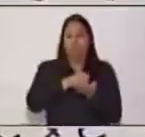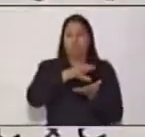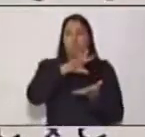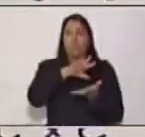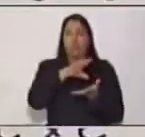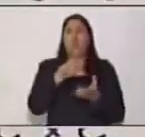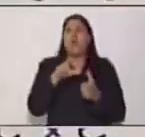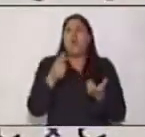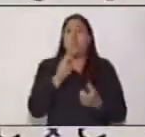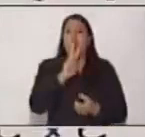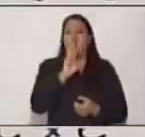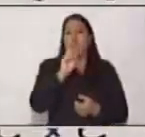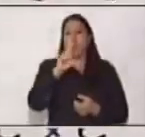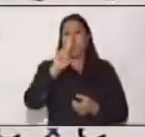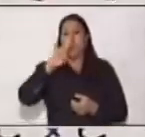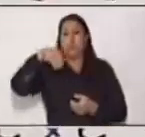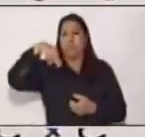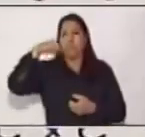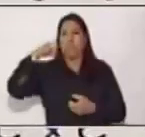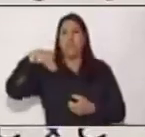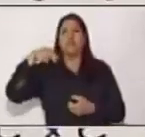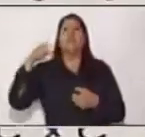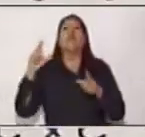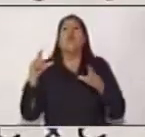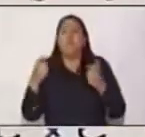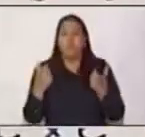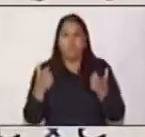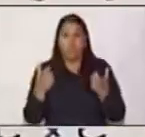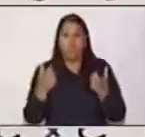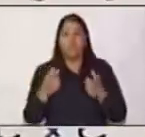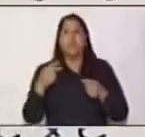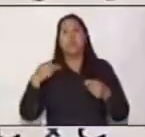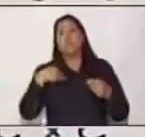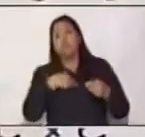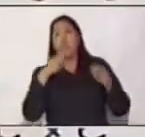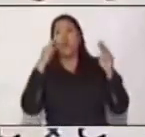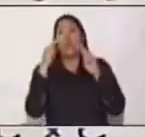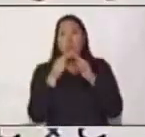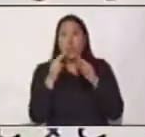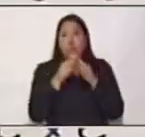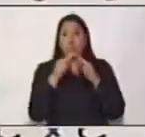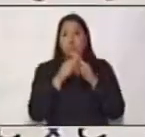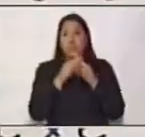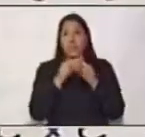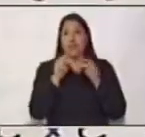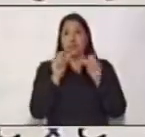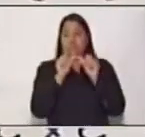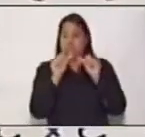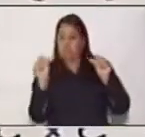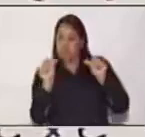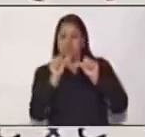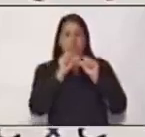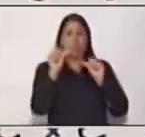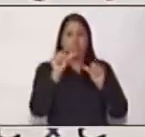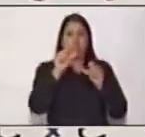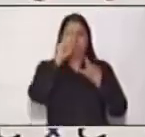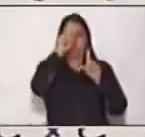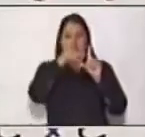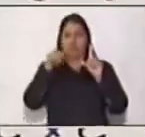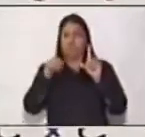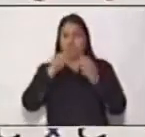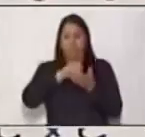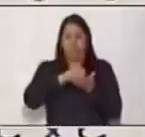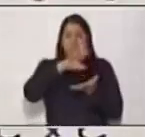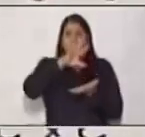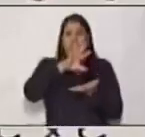el volumen del cubo tenemos que conocer por lo menos uno de sus lados. Como el cubo tiene la característica de